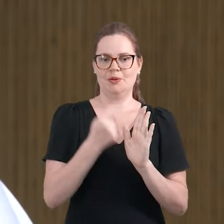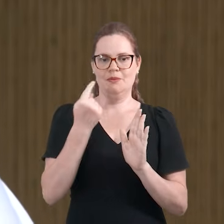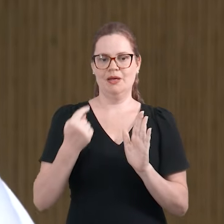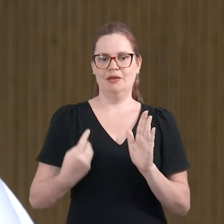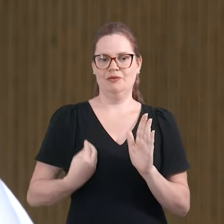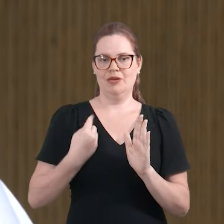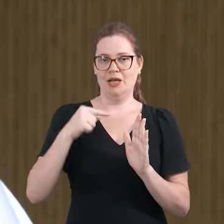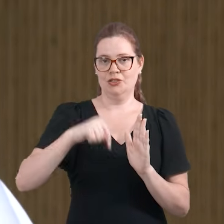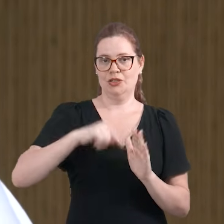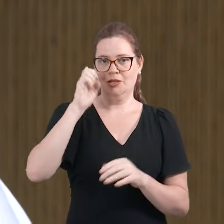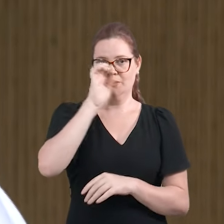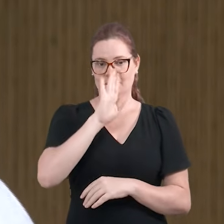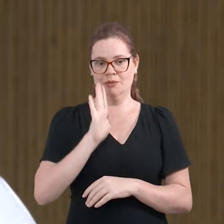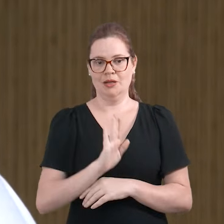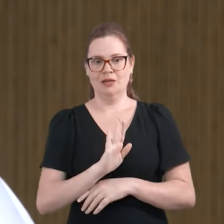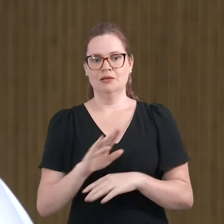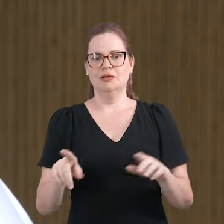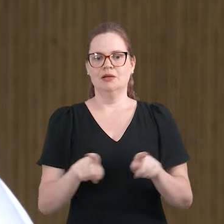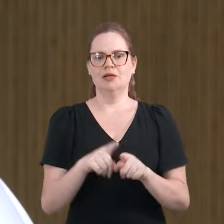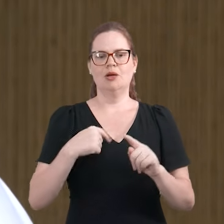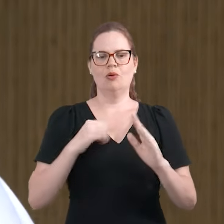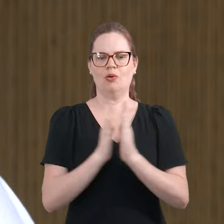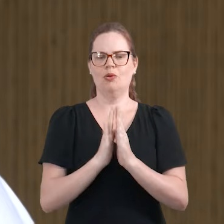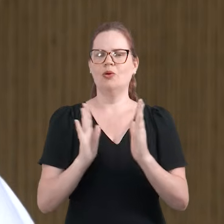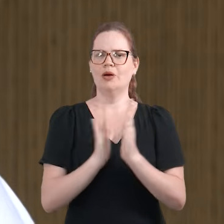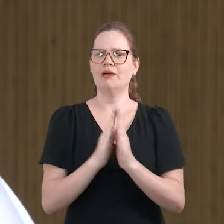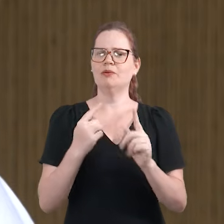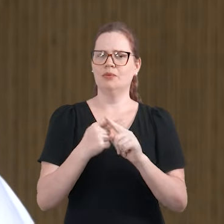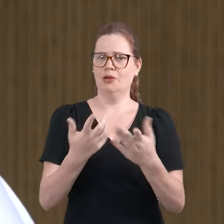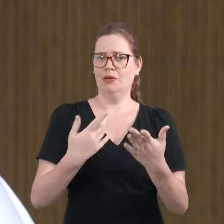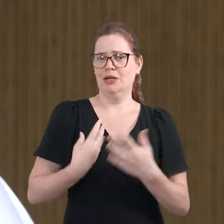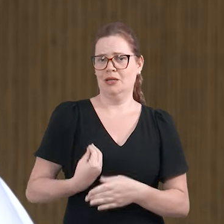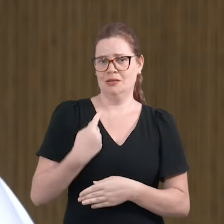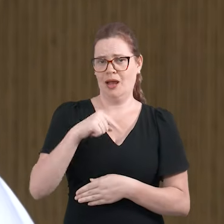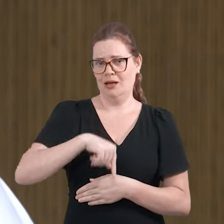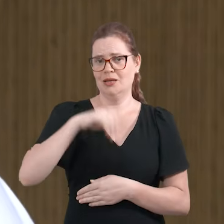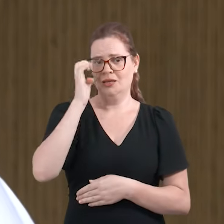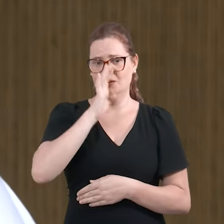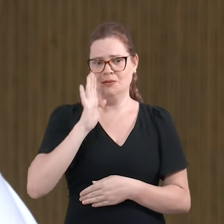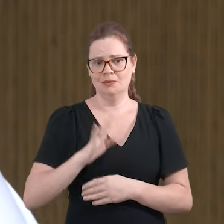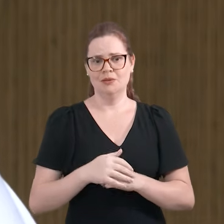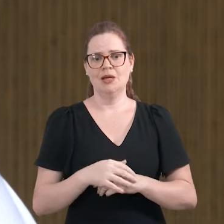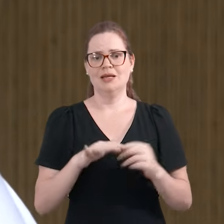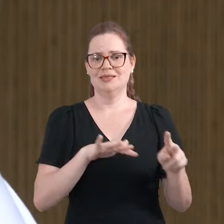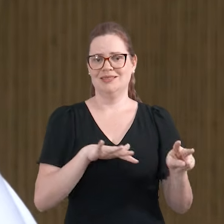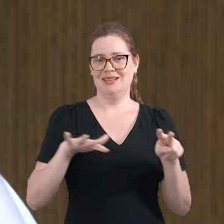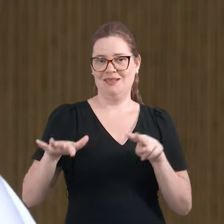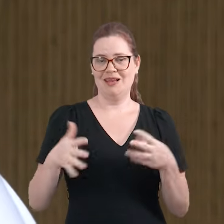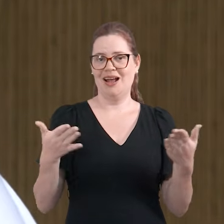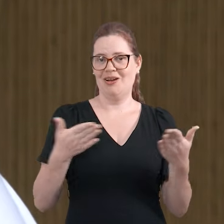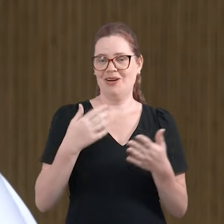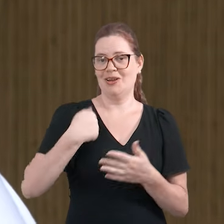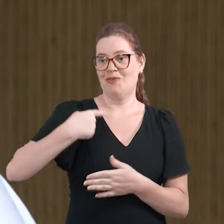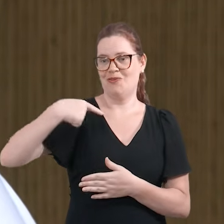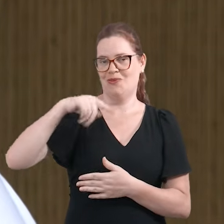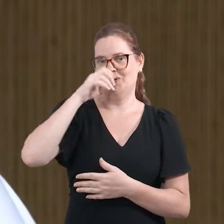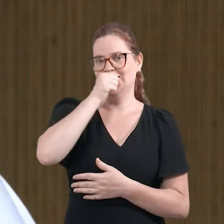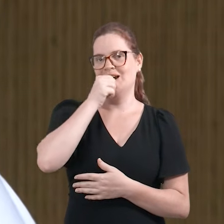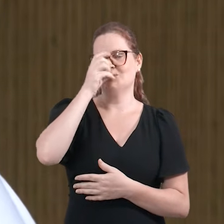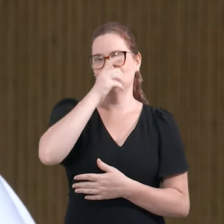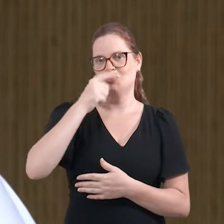Brasil. Y le oraba tanto a Dios por estar en este lugar, sobre todo este fin de semana en el seminario,